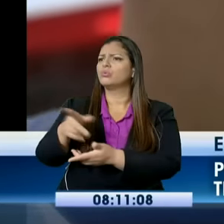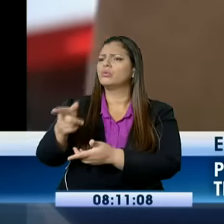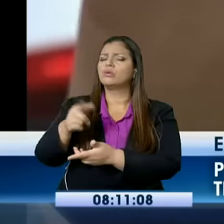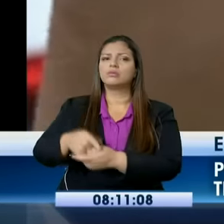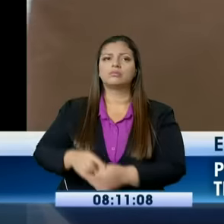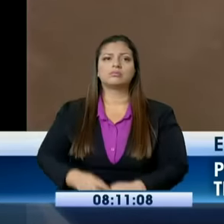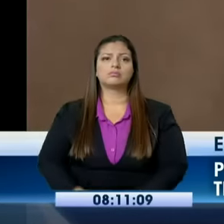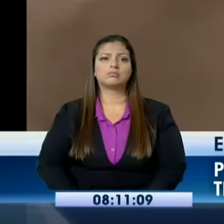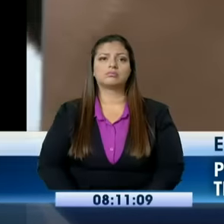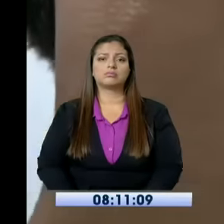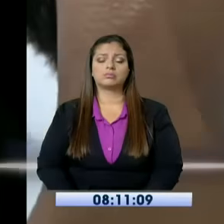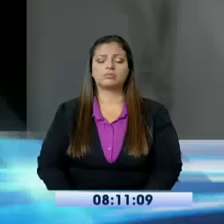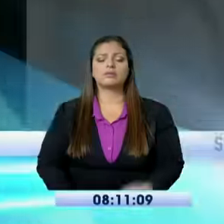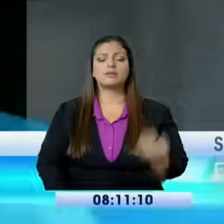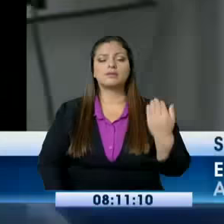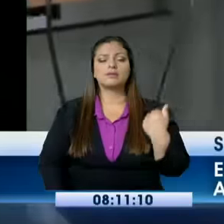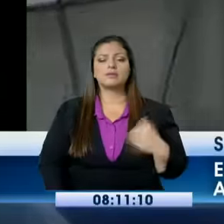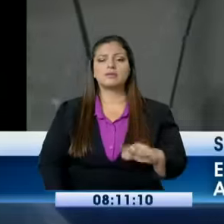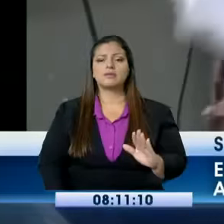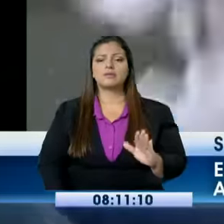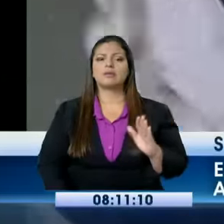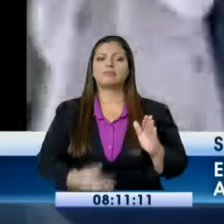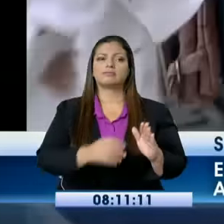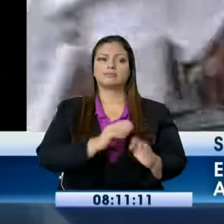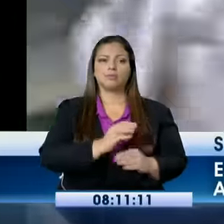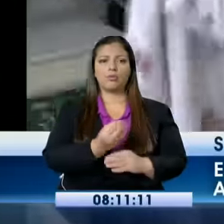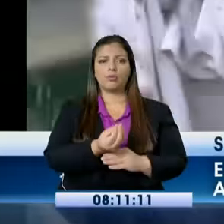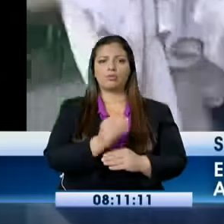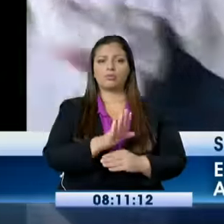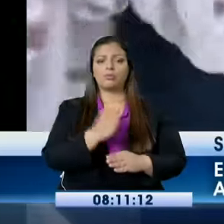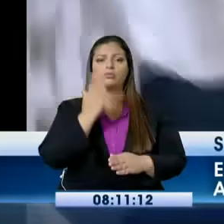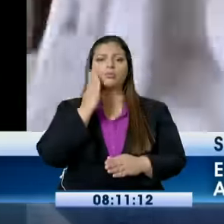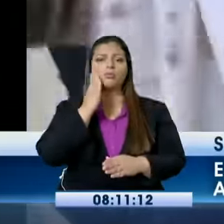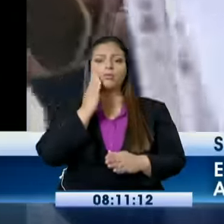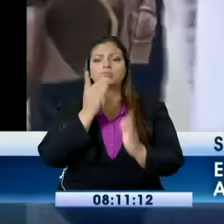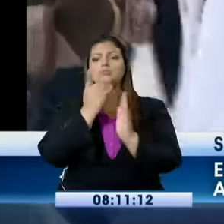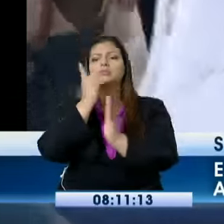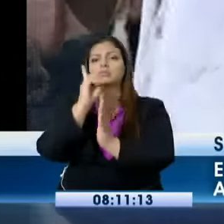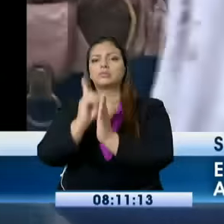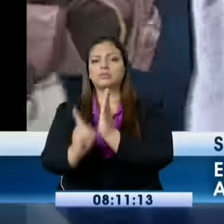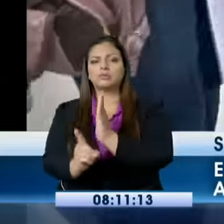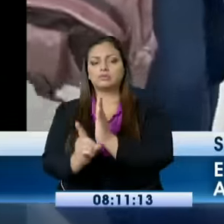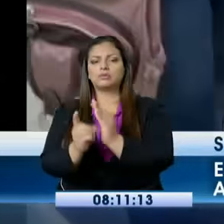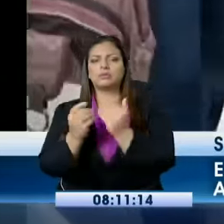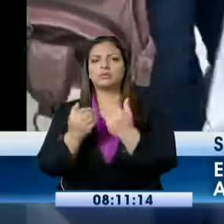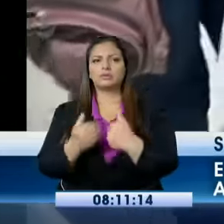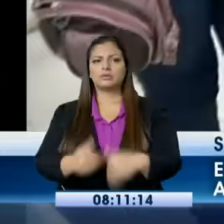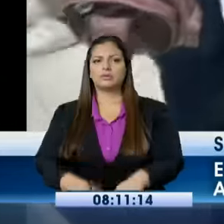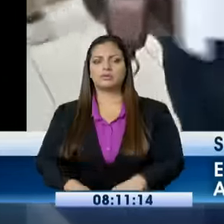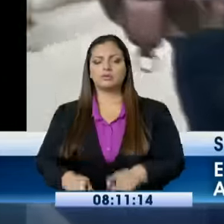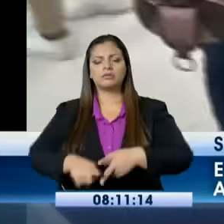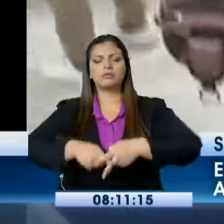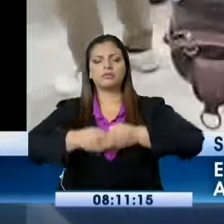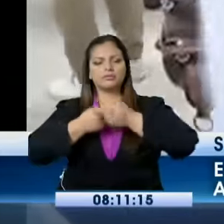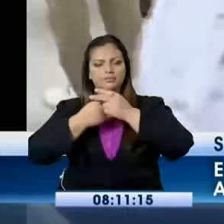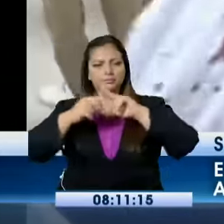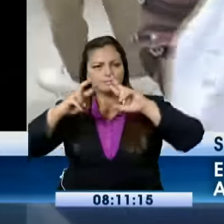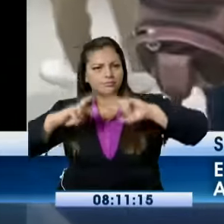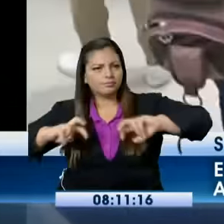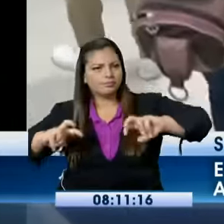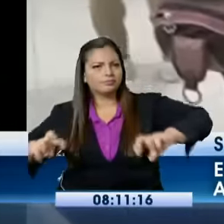progenitora dejó asentada la denuncia en la Unidad Integrada de Justicia para que se inicien las